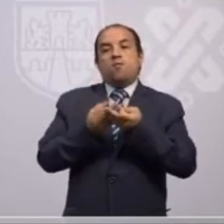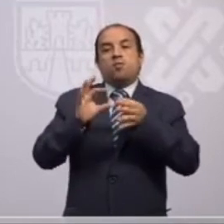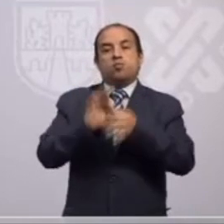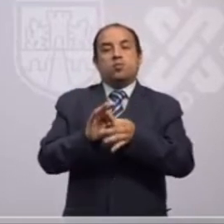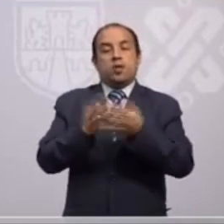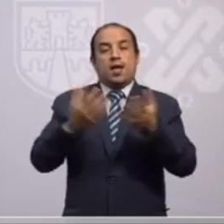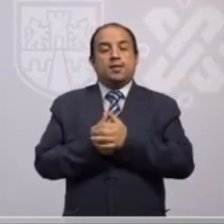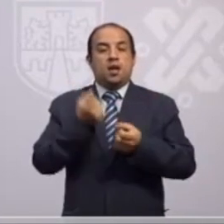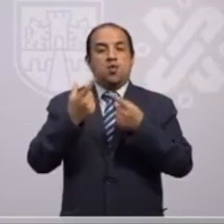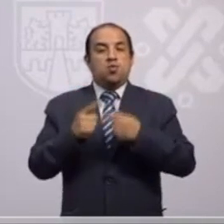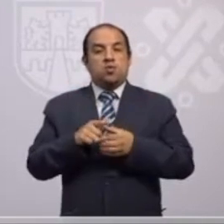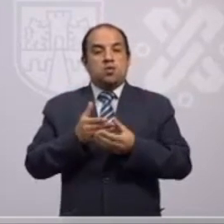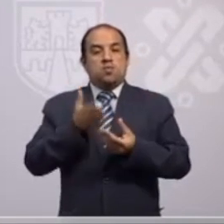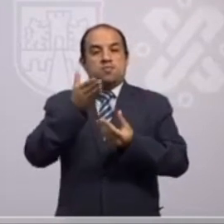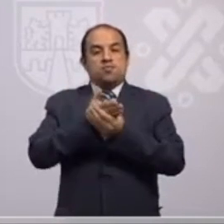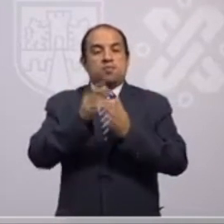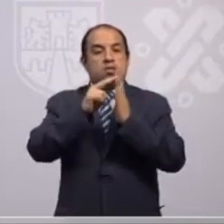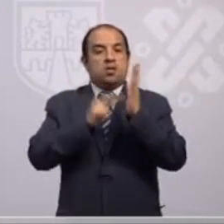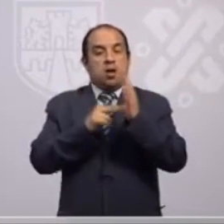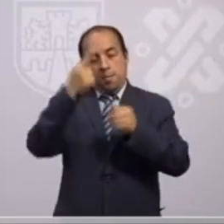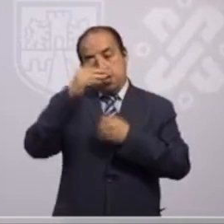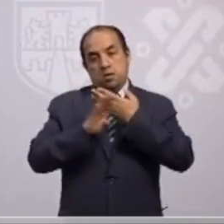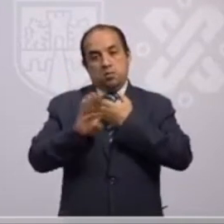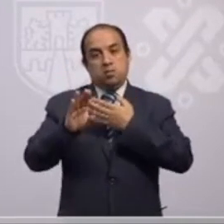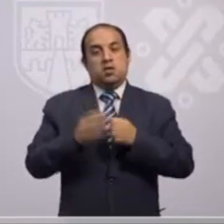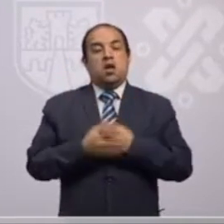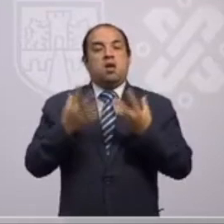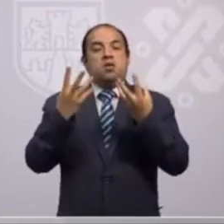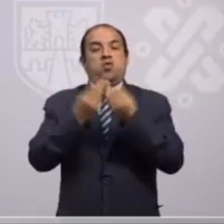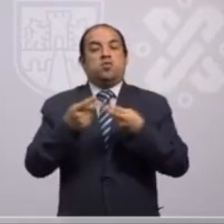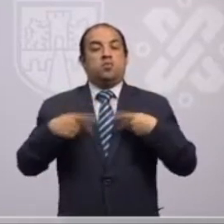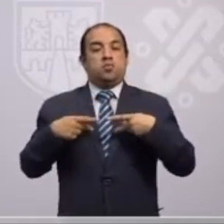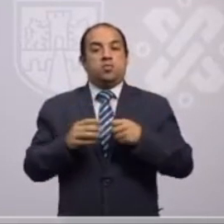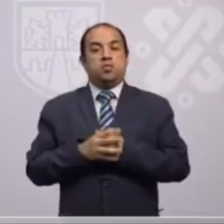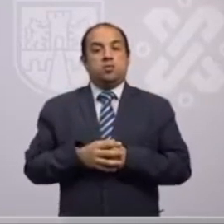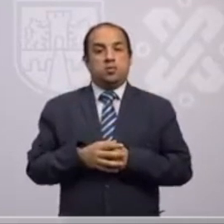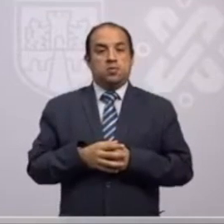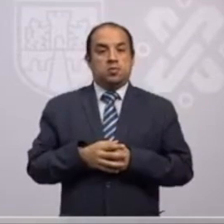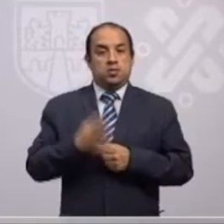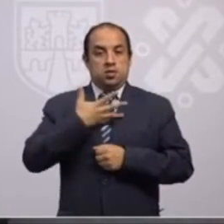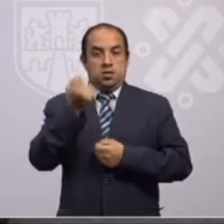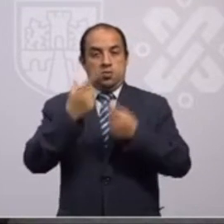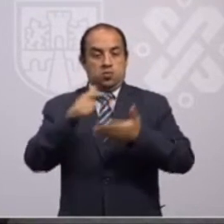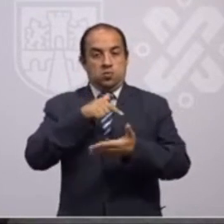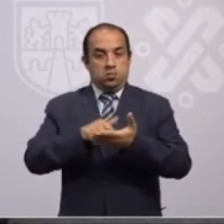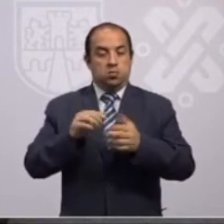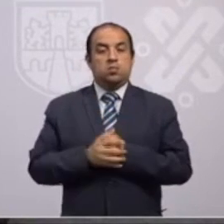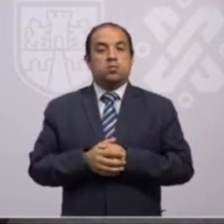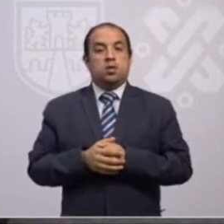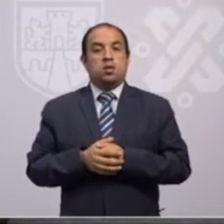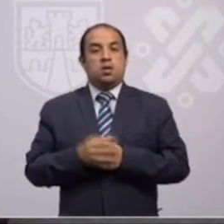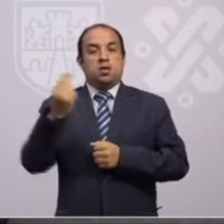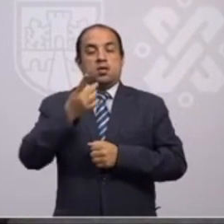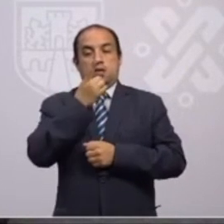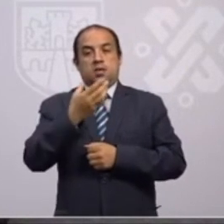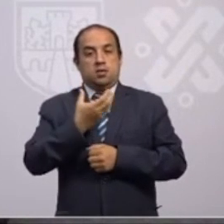mandataria capitalina Claudia Sheinbaum, hasta este viernes son ya prácticamente 3,632 personas que se encontraban hospitalizadas,